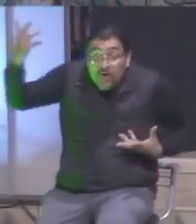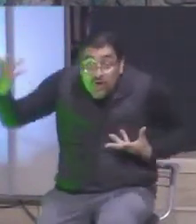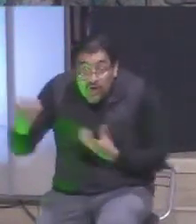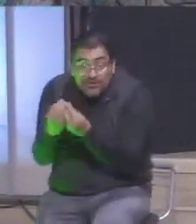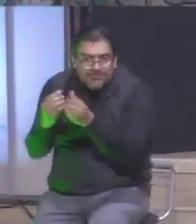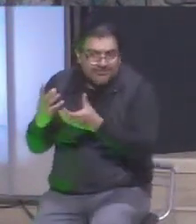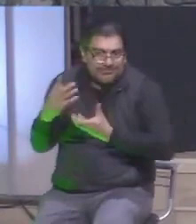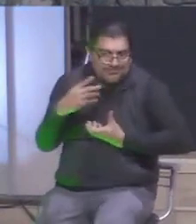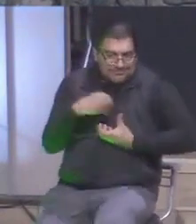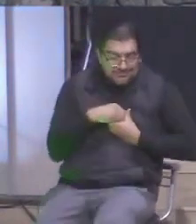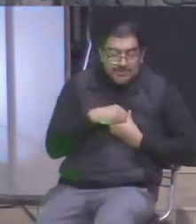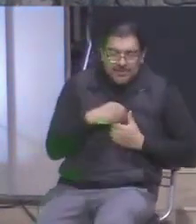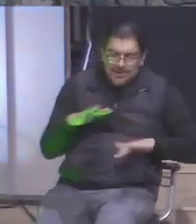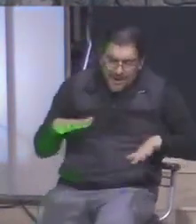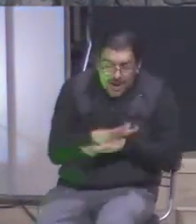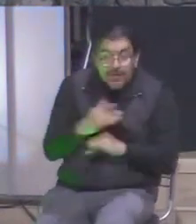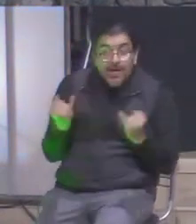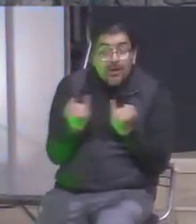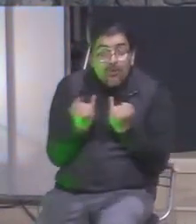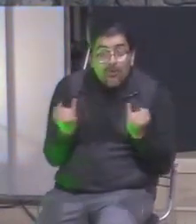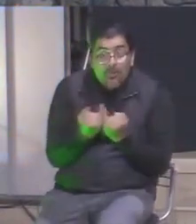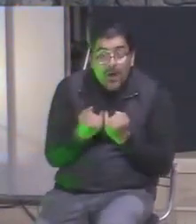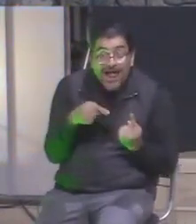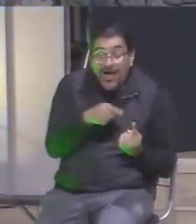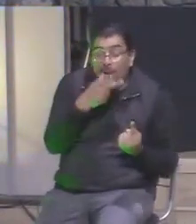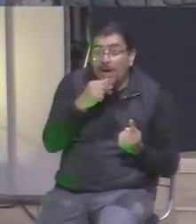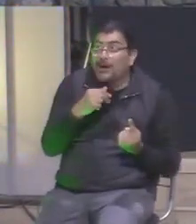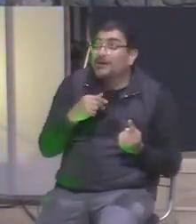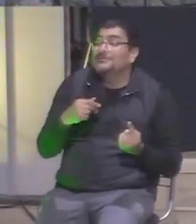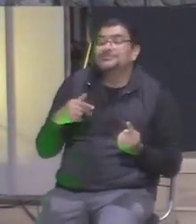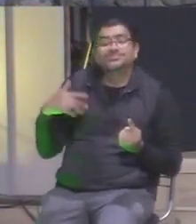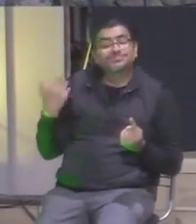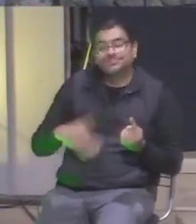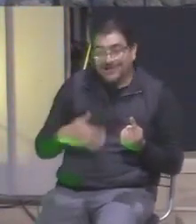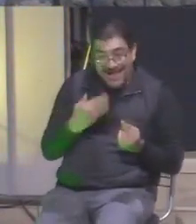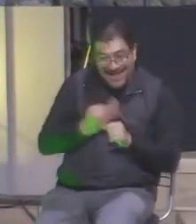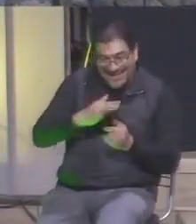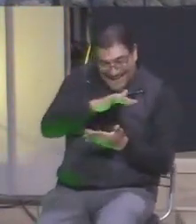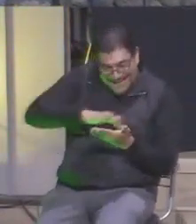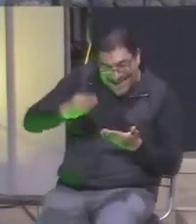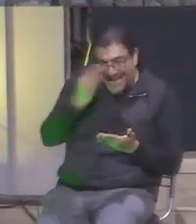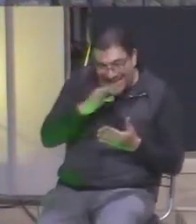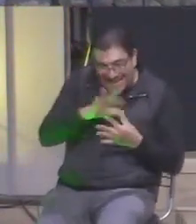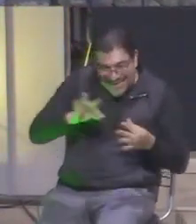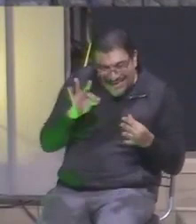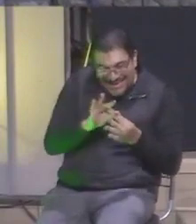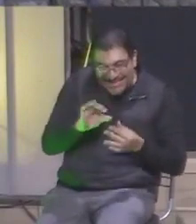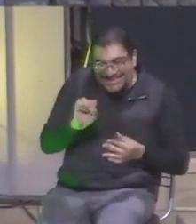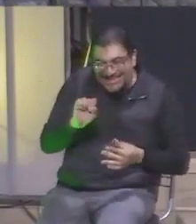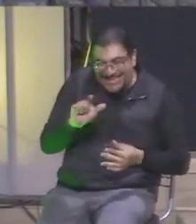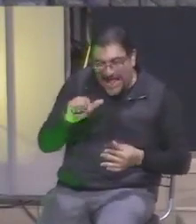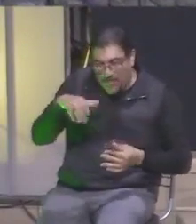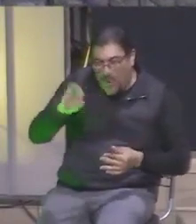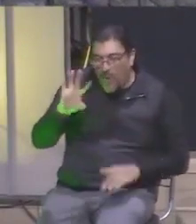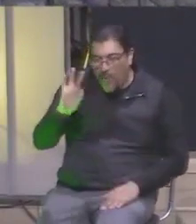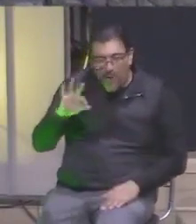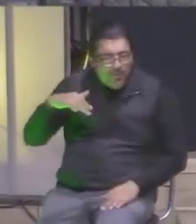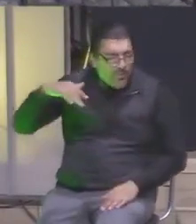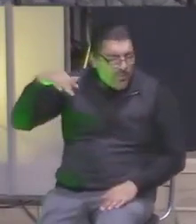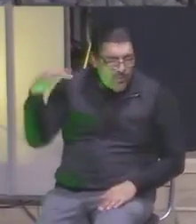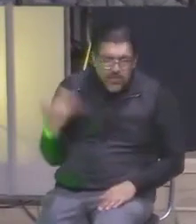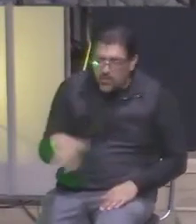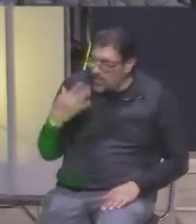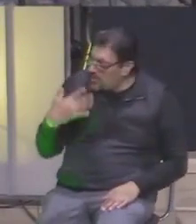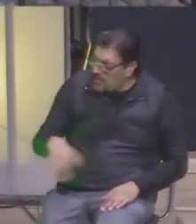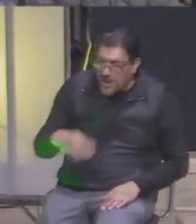Dios hizo lo mismo que hizo con el salmista que leímos en el capítulo 40 de salmos dice